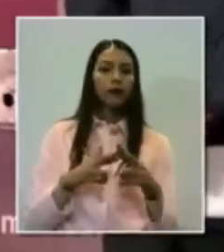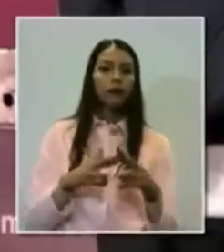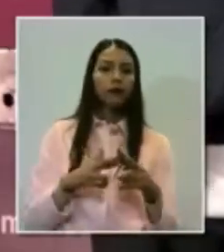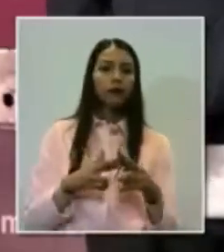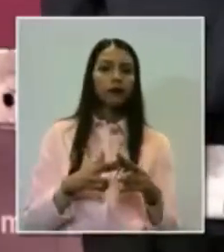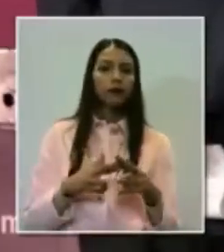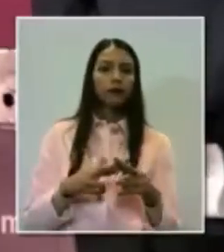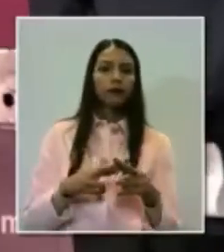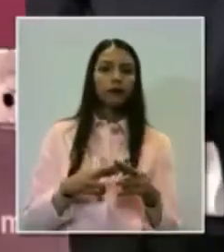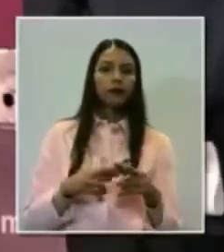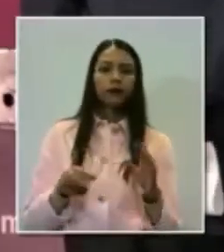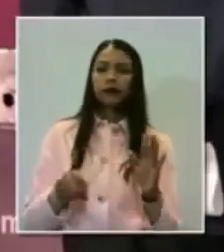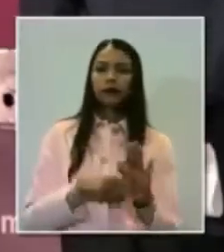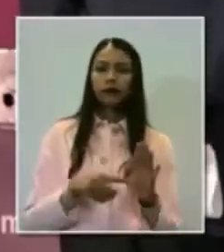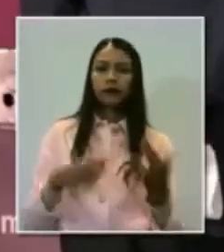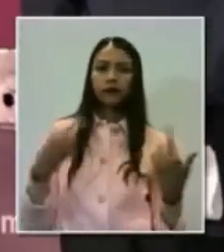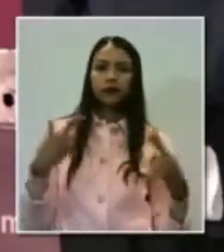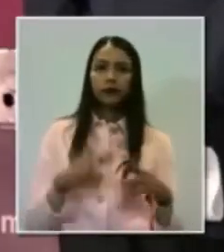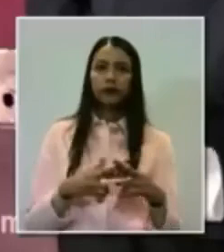¿Cómo?